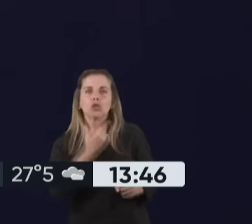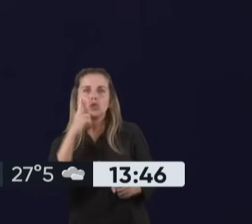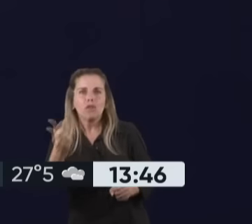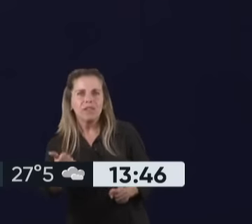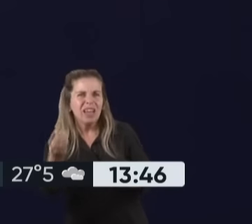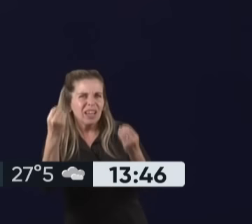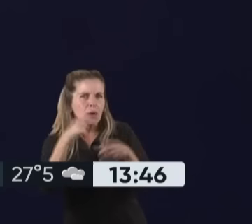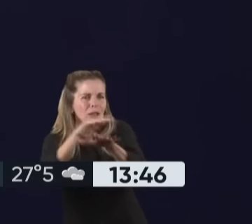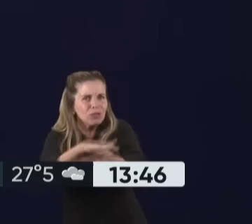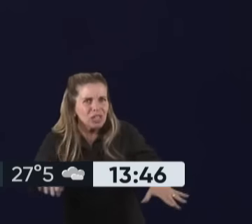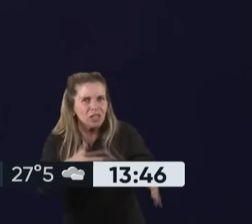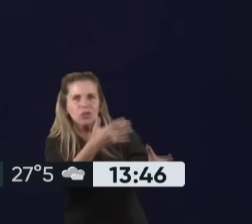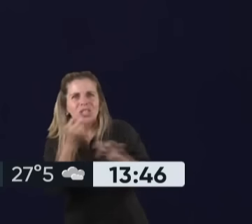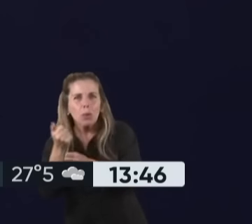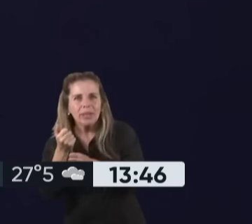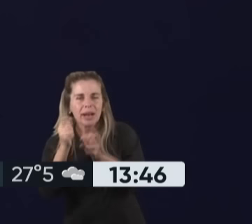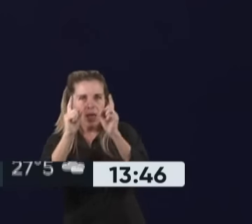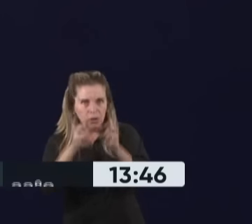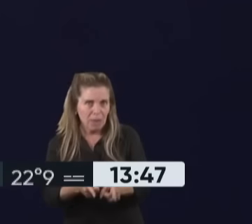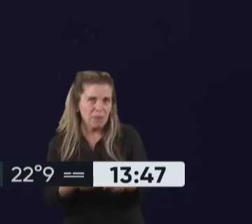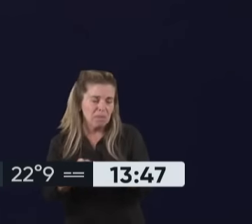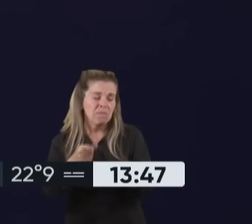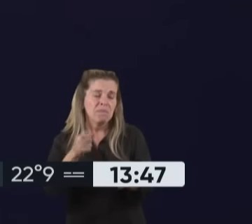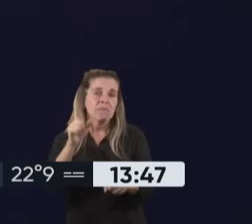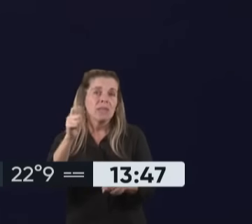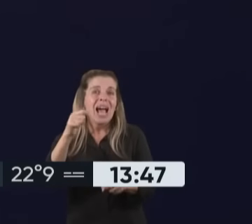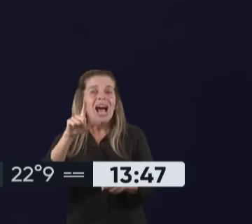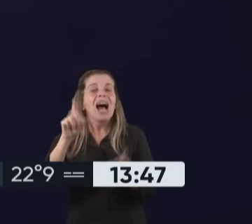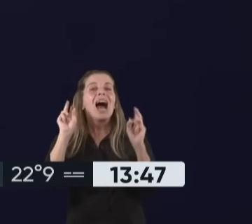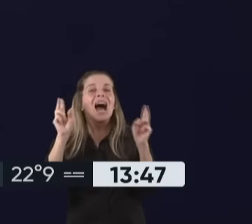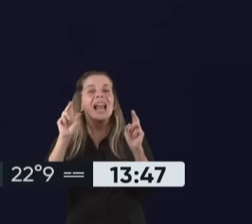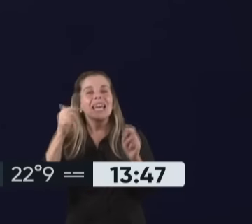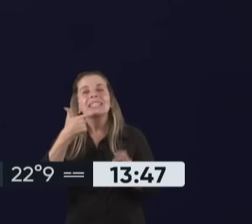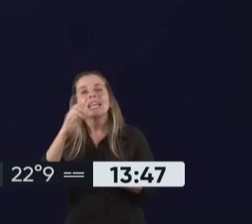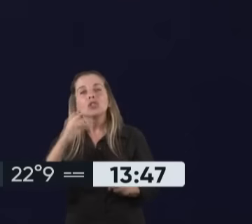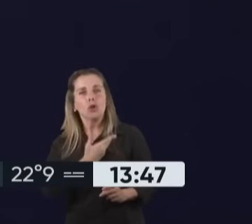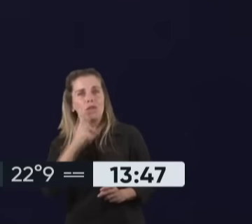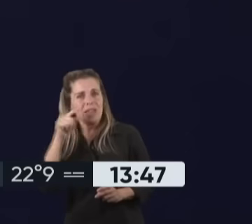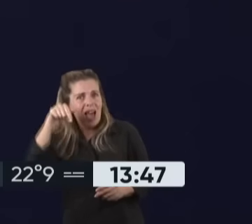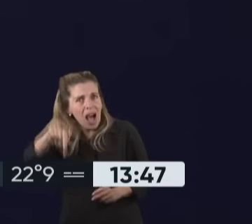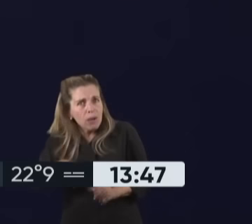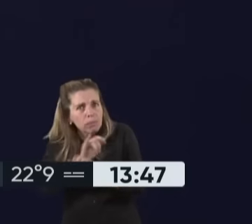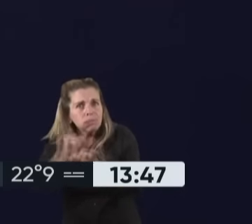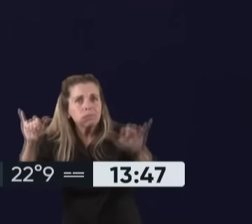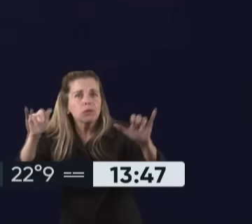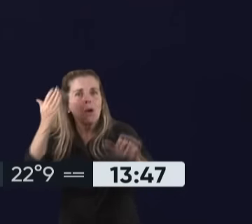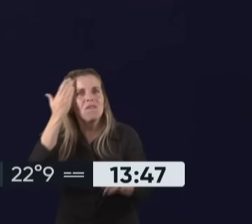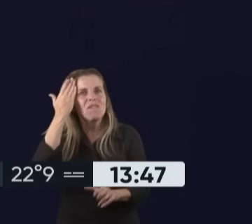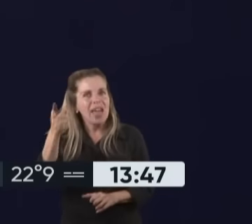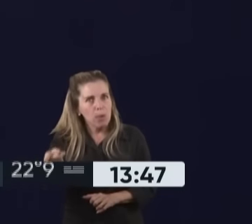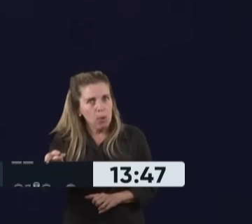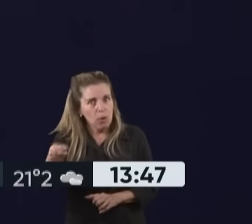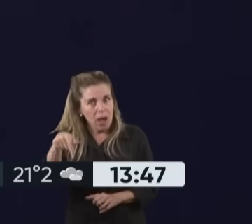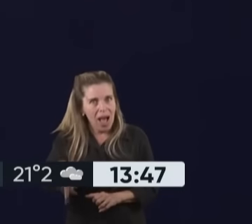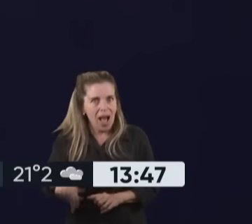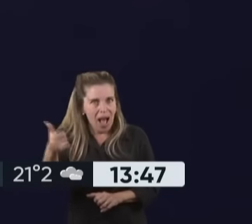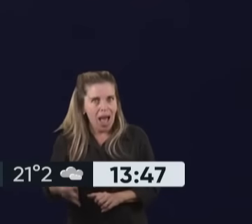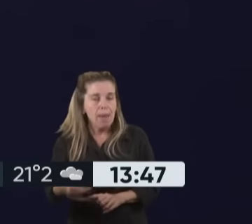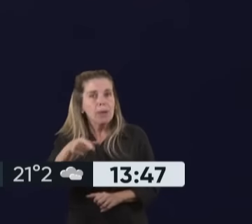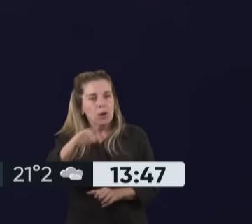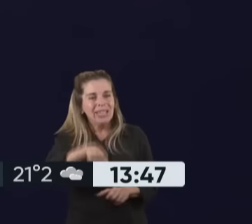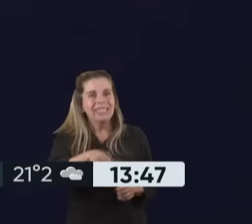que también es un sistema que hoy lo hacemos por Facebook, que es un acuerdo con Facebook, pero que va a poder ser utilizado